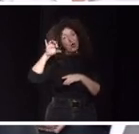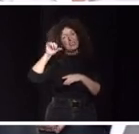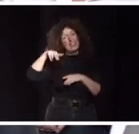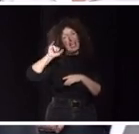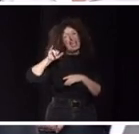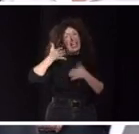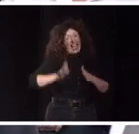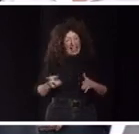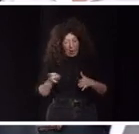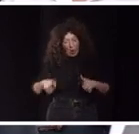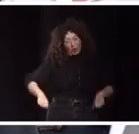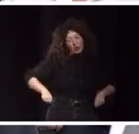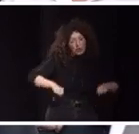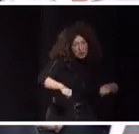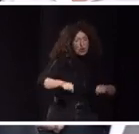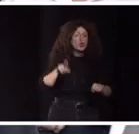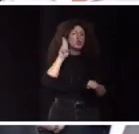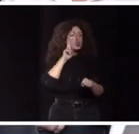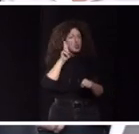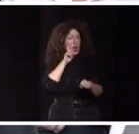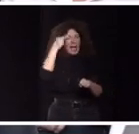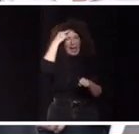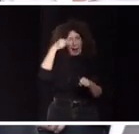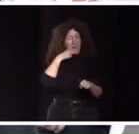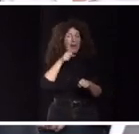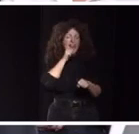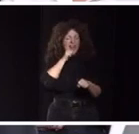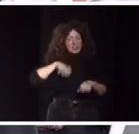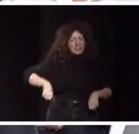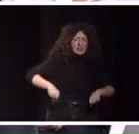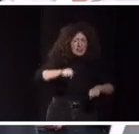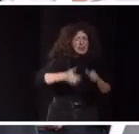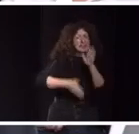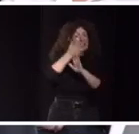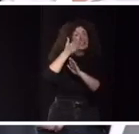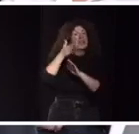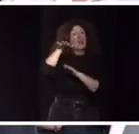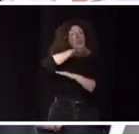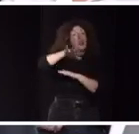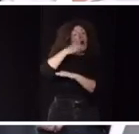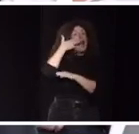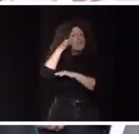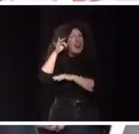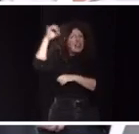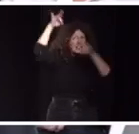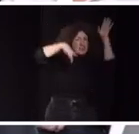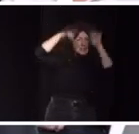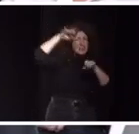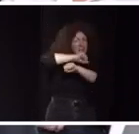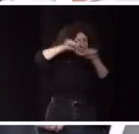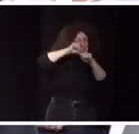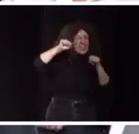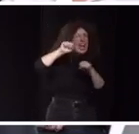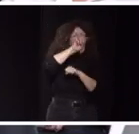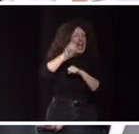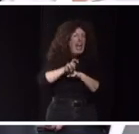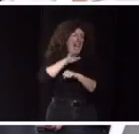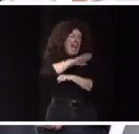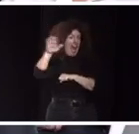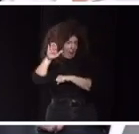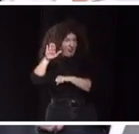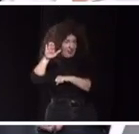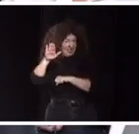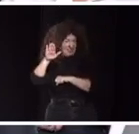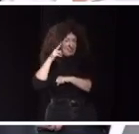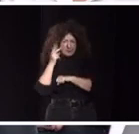pequeños, su suegra, su padre anciano, bajo los bombardeos de los nazis en Francia, a lo que estamos viendo en Palestina hoy. ¿Cuánto